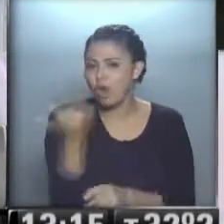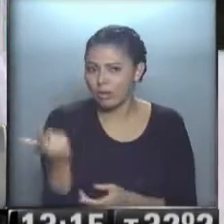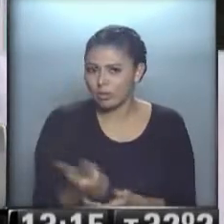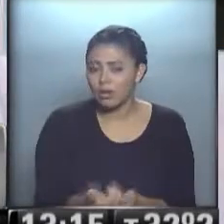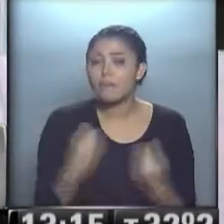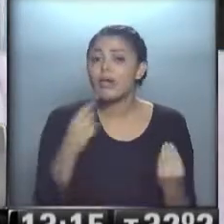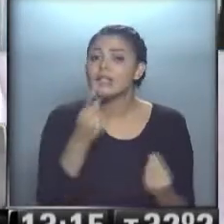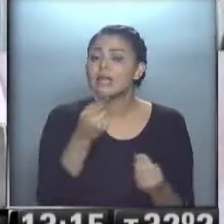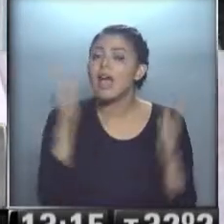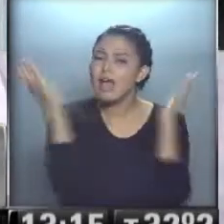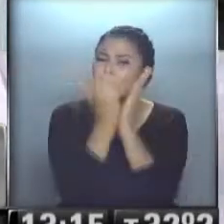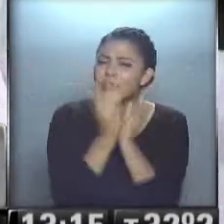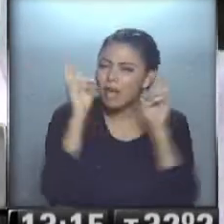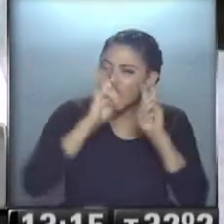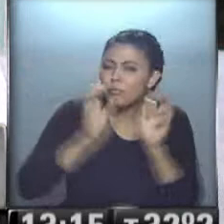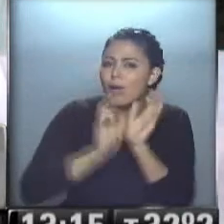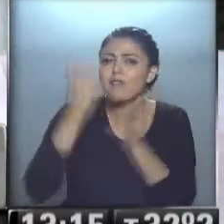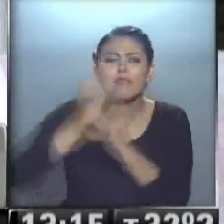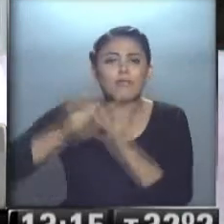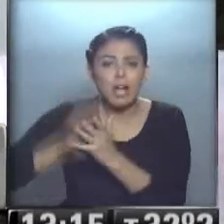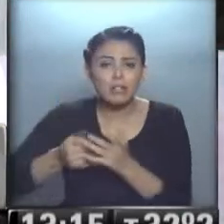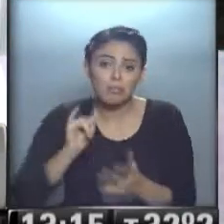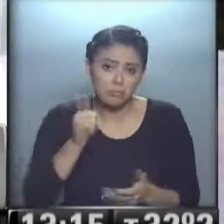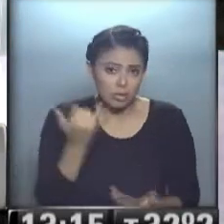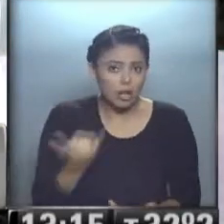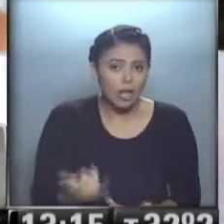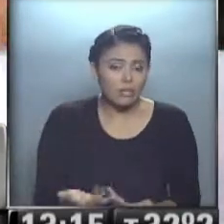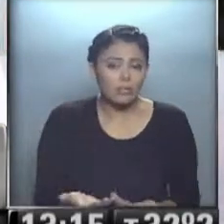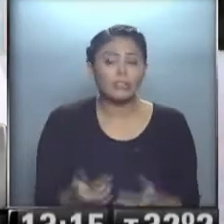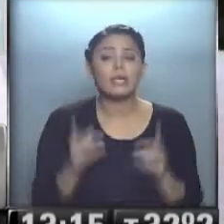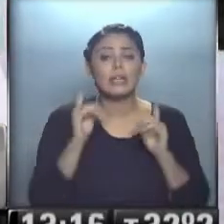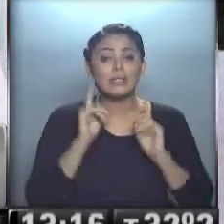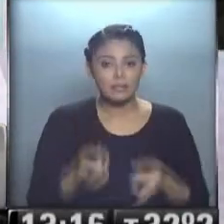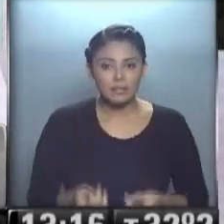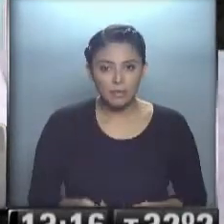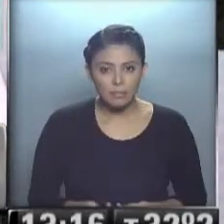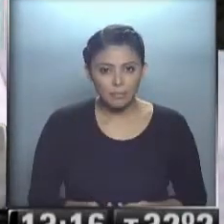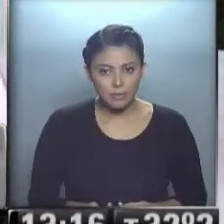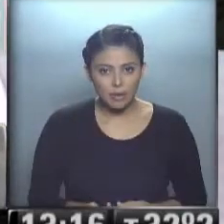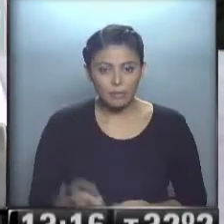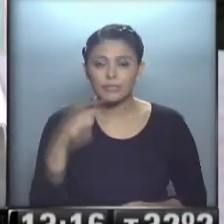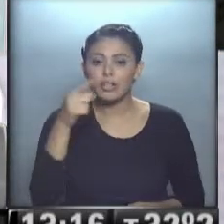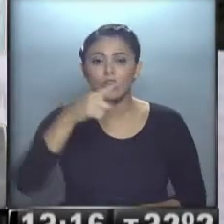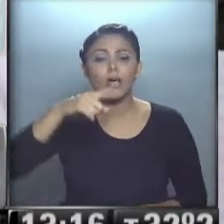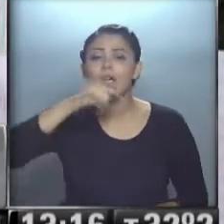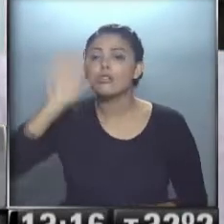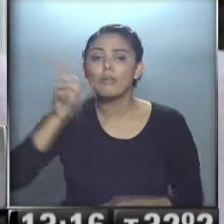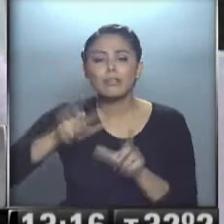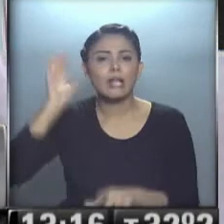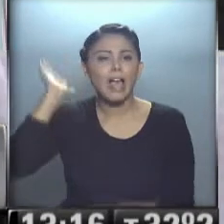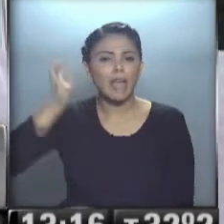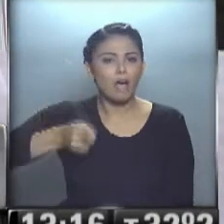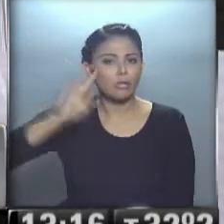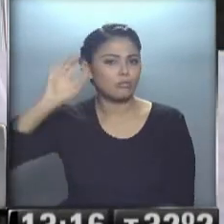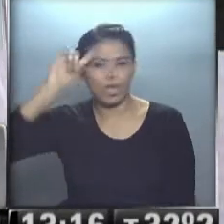hablaba de las fallas de la investigación que las hubo nadie las puede negar y a la vez hicieron regir el principio de inocencia para los acusados